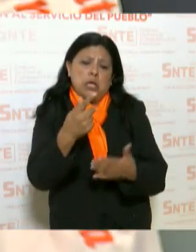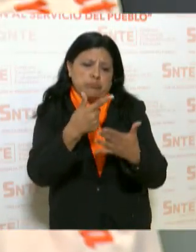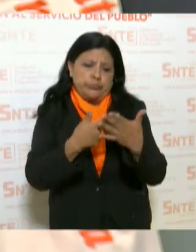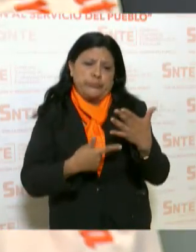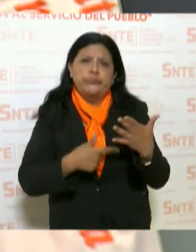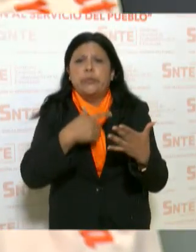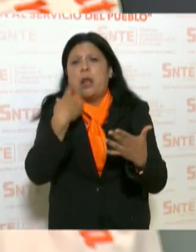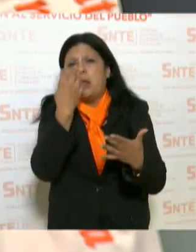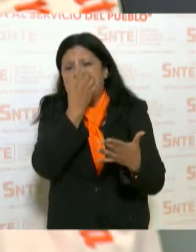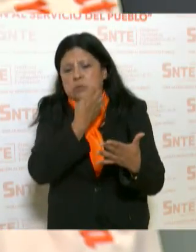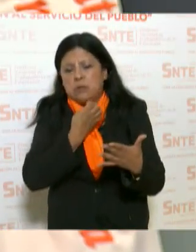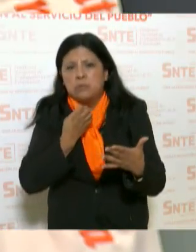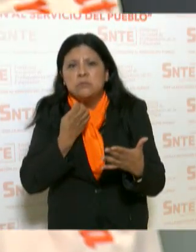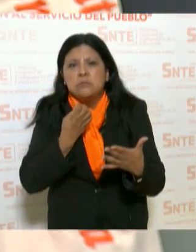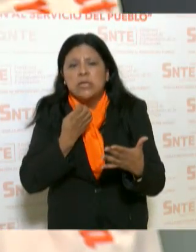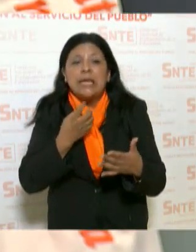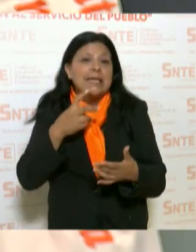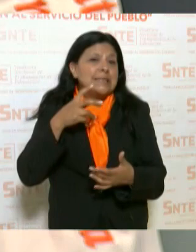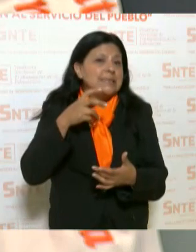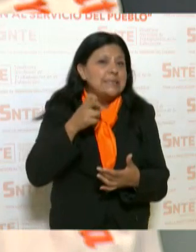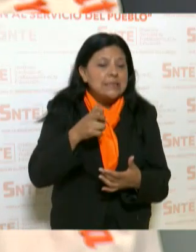Y así